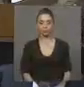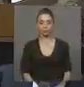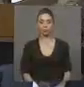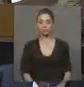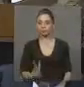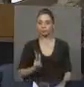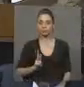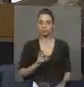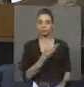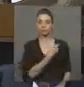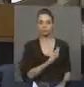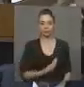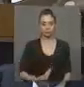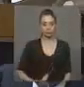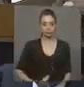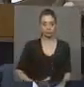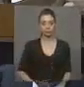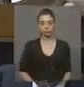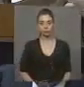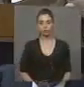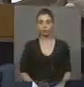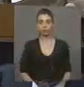Señor presidente,